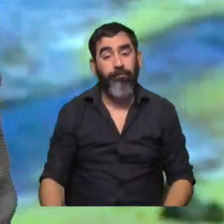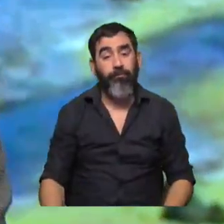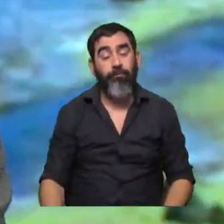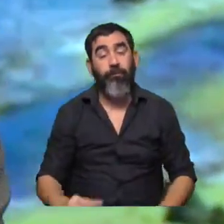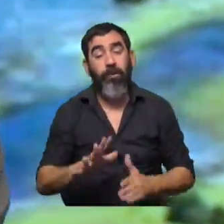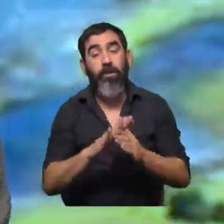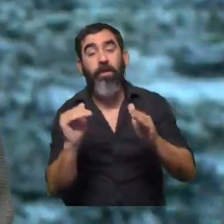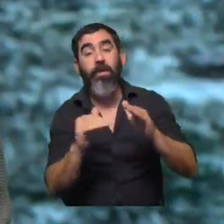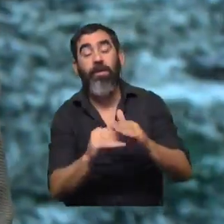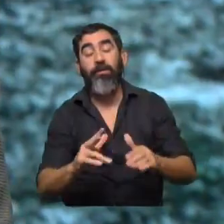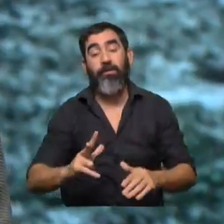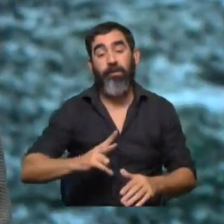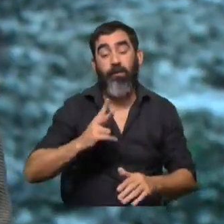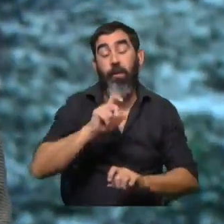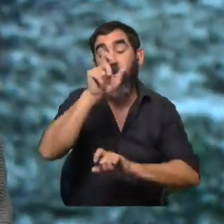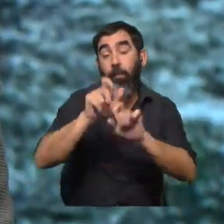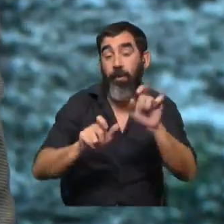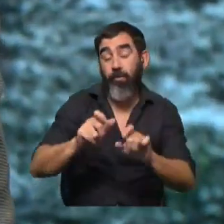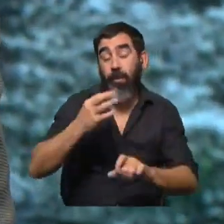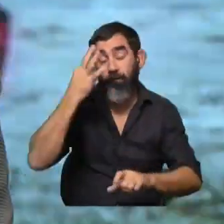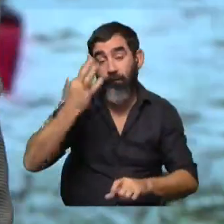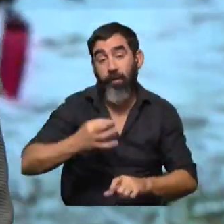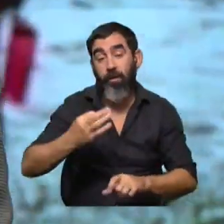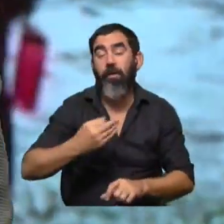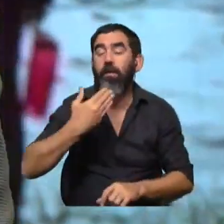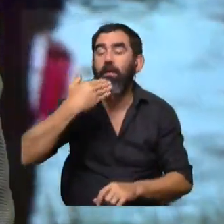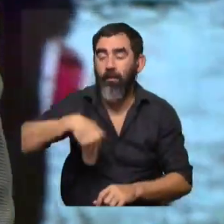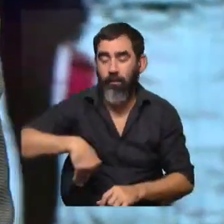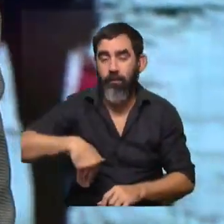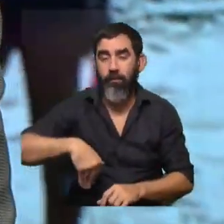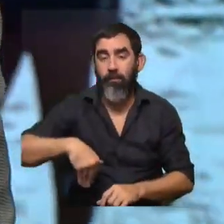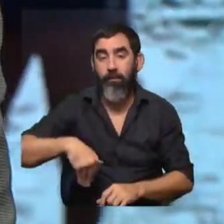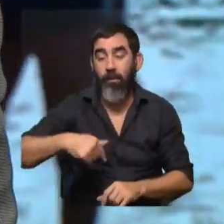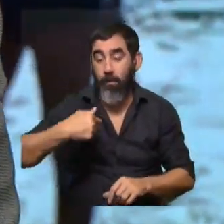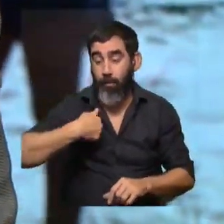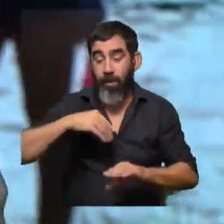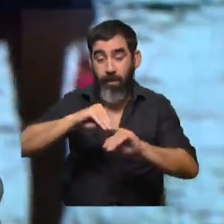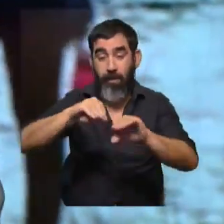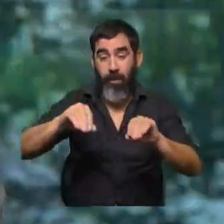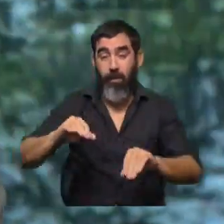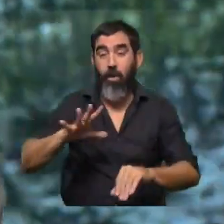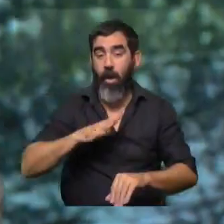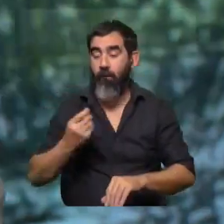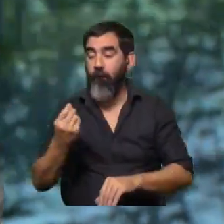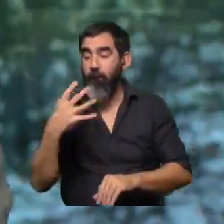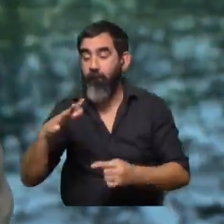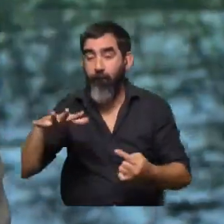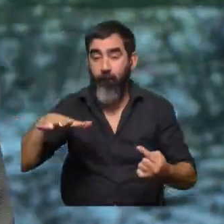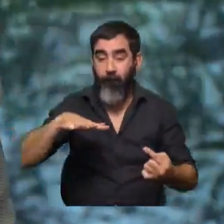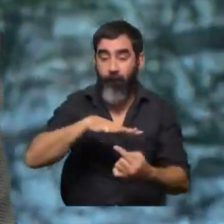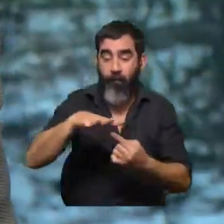reservas privadas. Son gente que realmente entiende que dentro de su predio tiene un valor